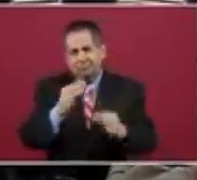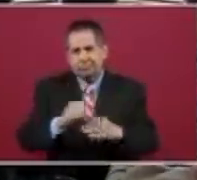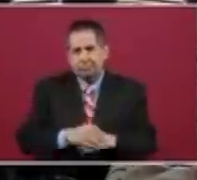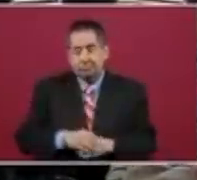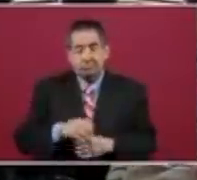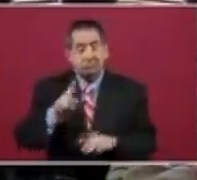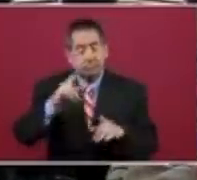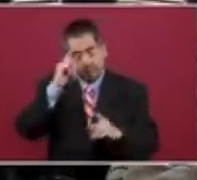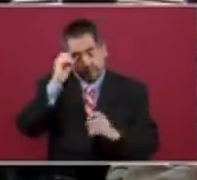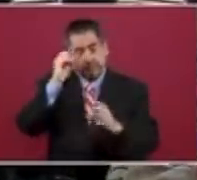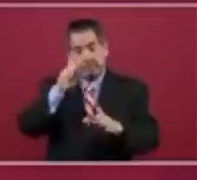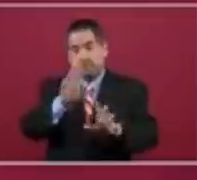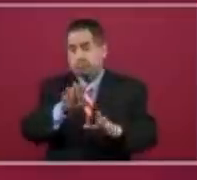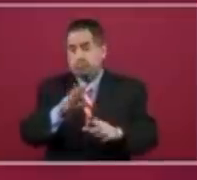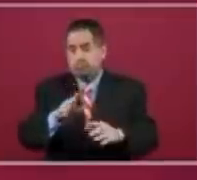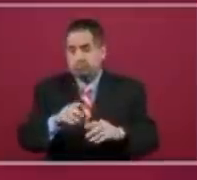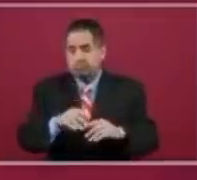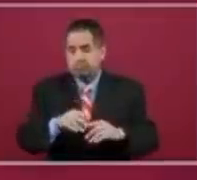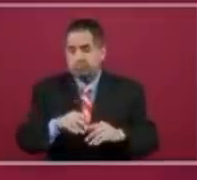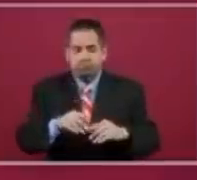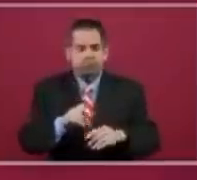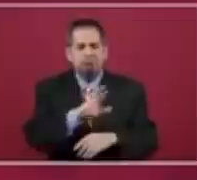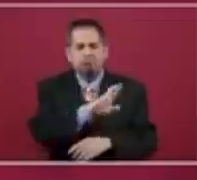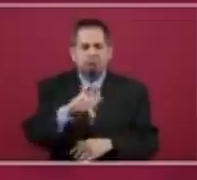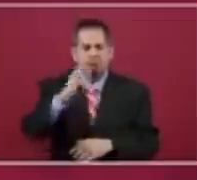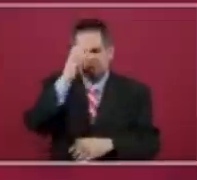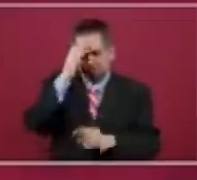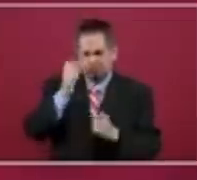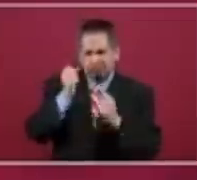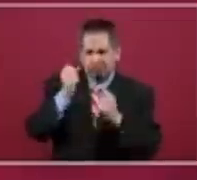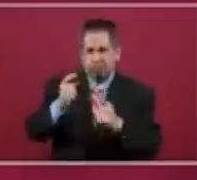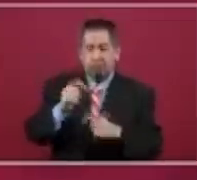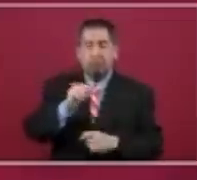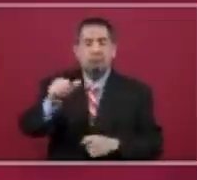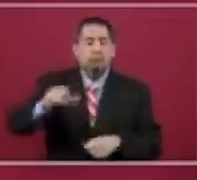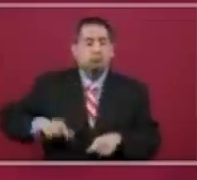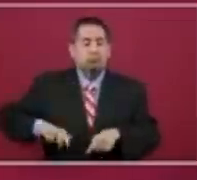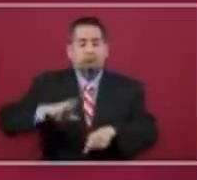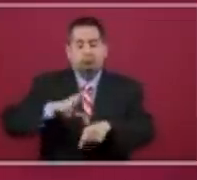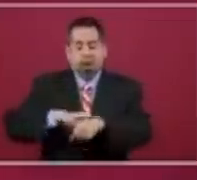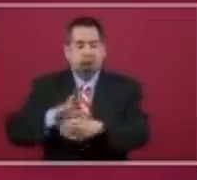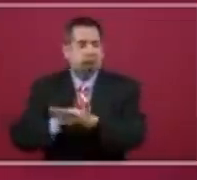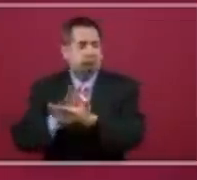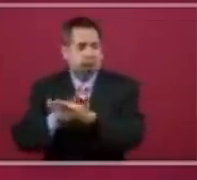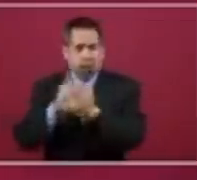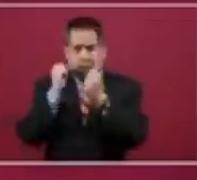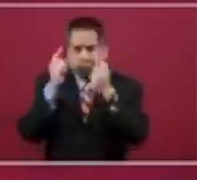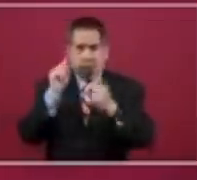pasando, hacer el reconocimiento a los gobernadores.